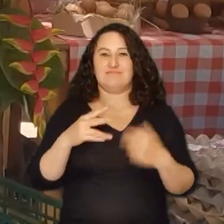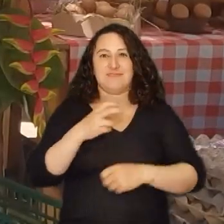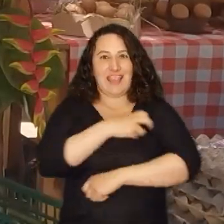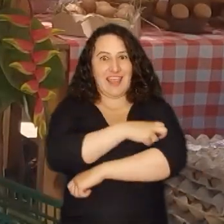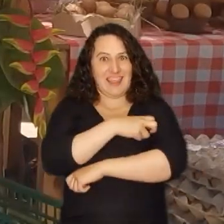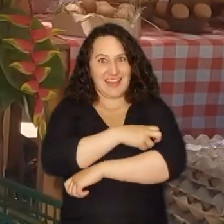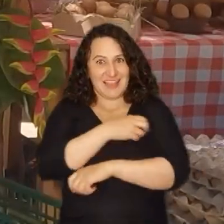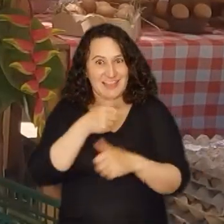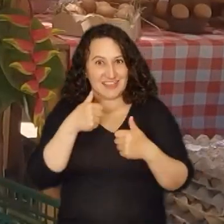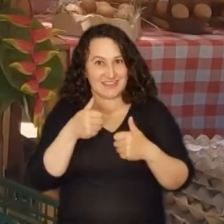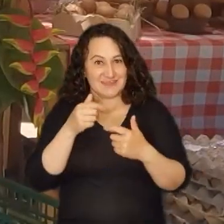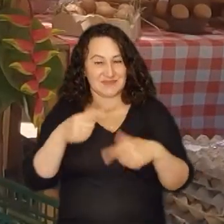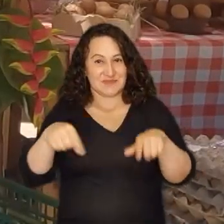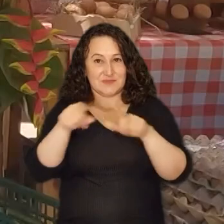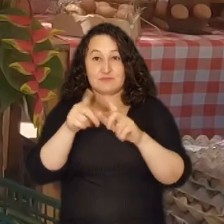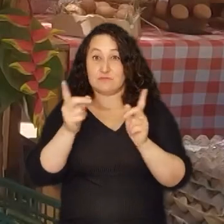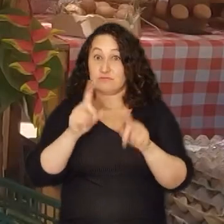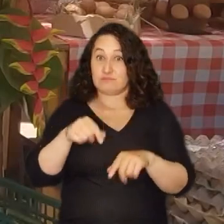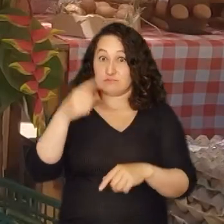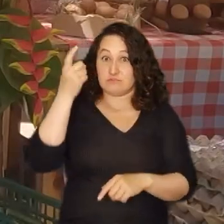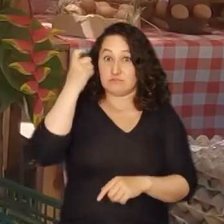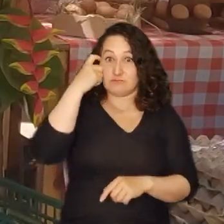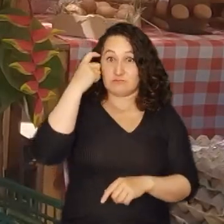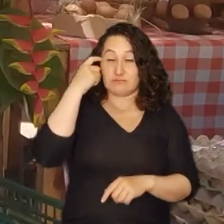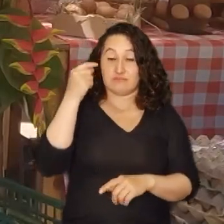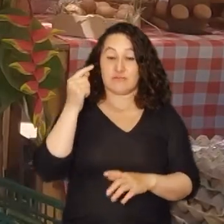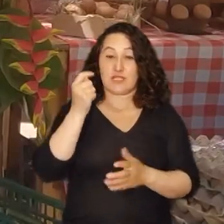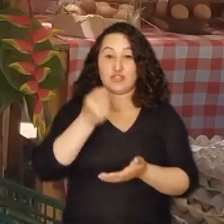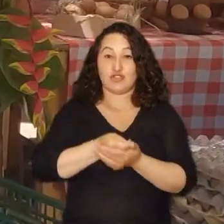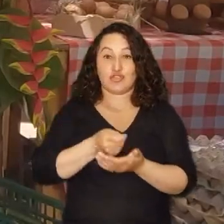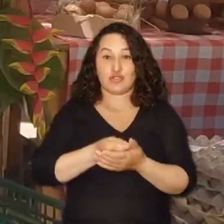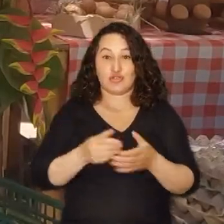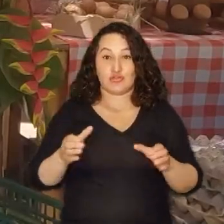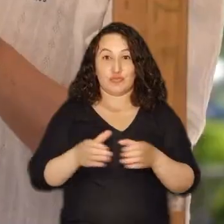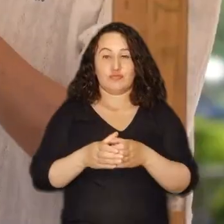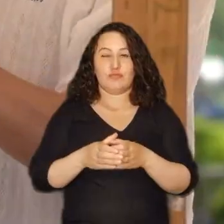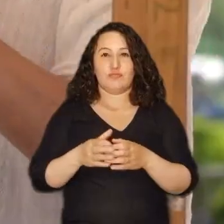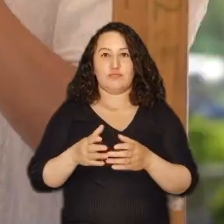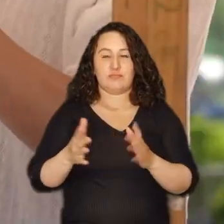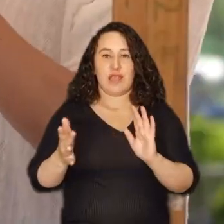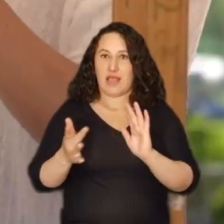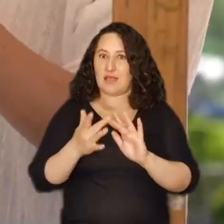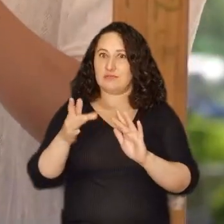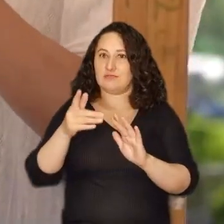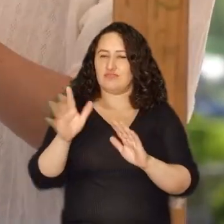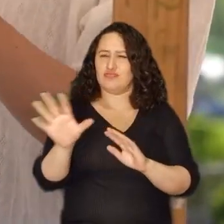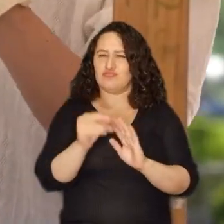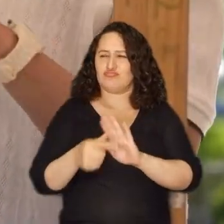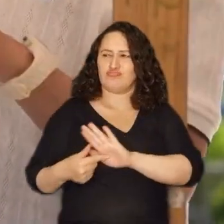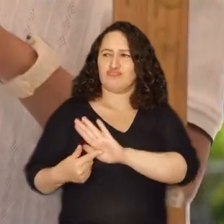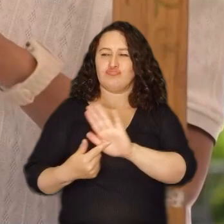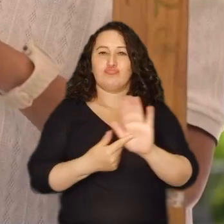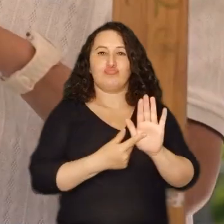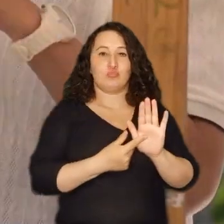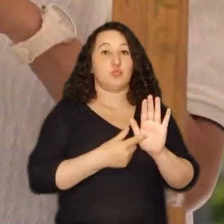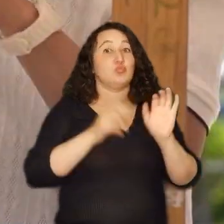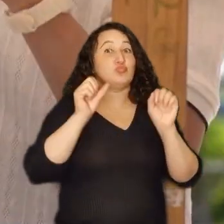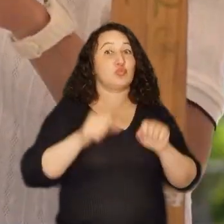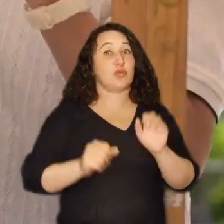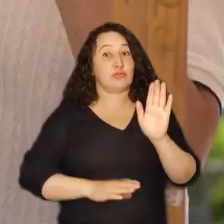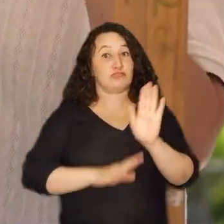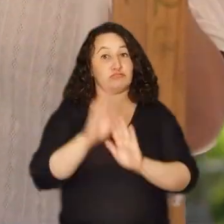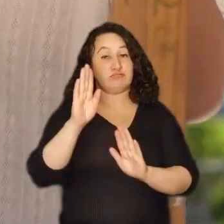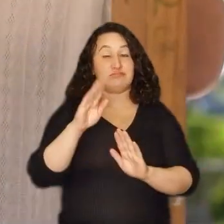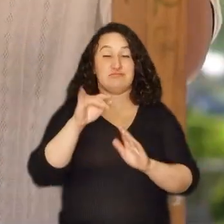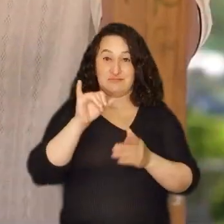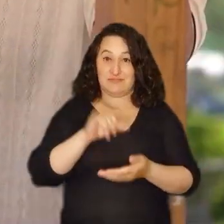buena energía, pero aparte de eso también es la inteligencia de haberse asociado a tiempo, de haberle mostrado a todo el mundo que asociados se llega